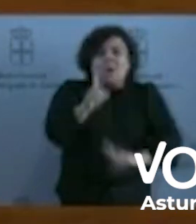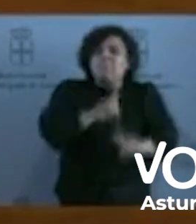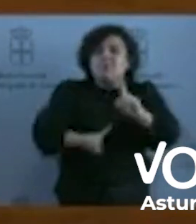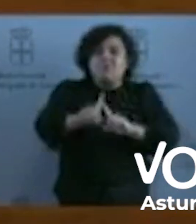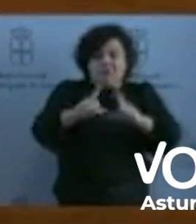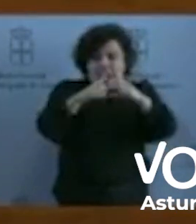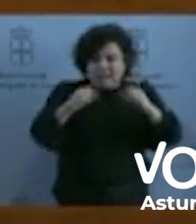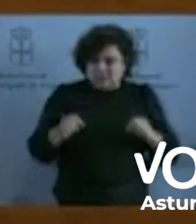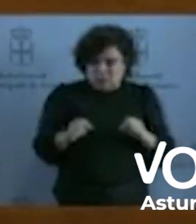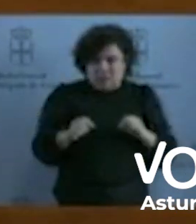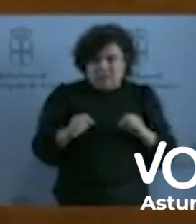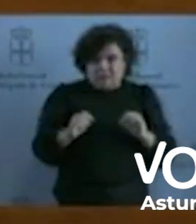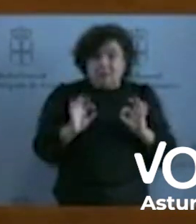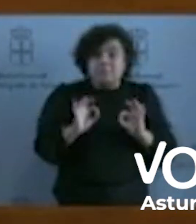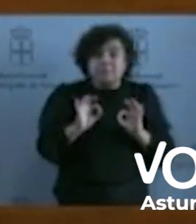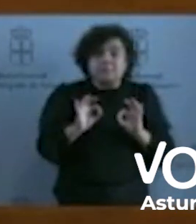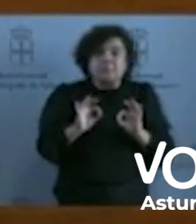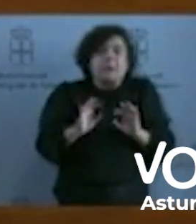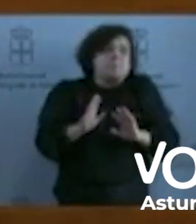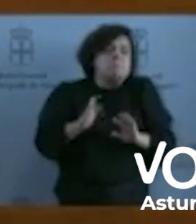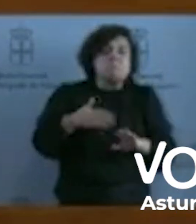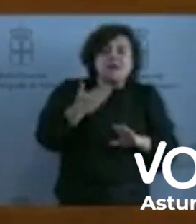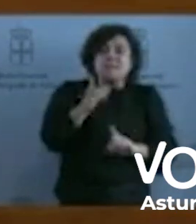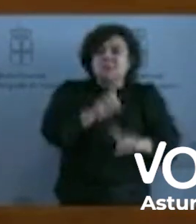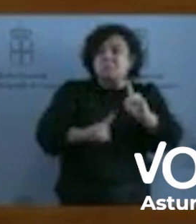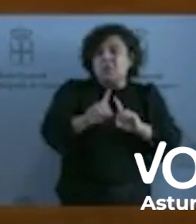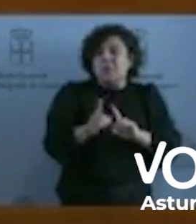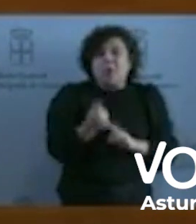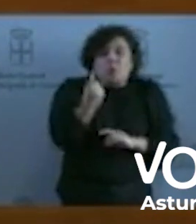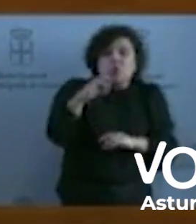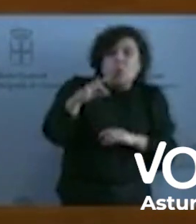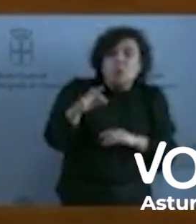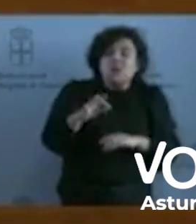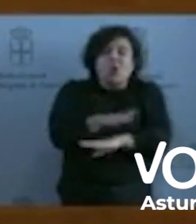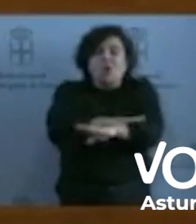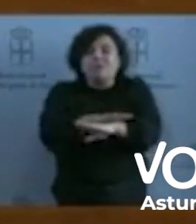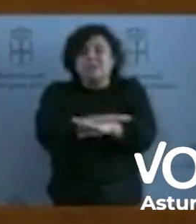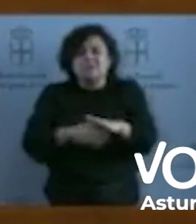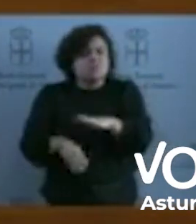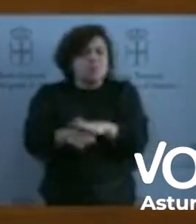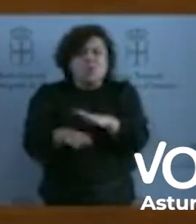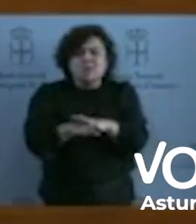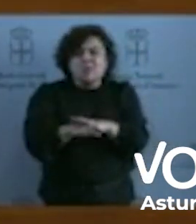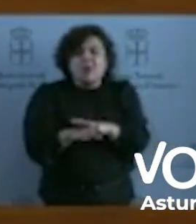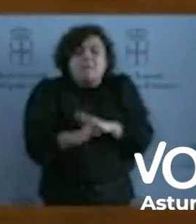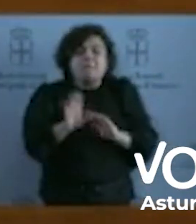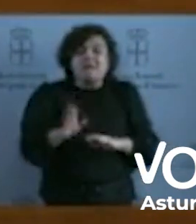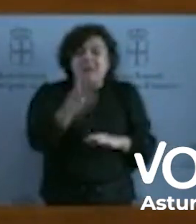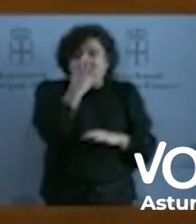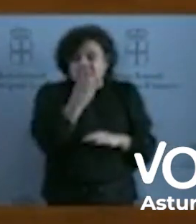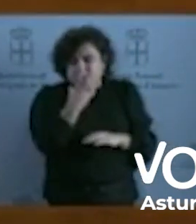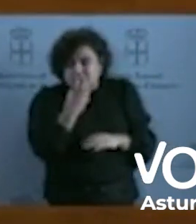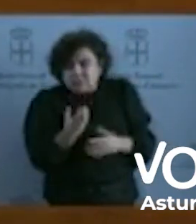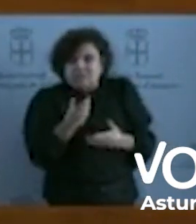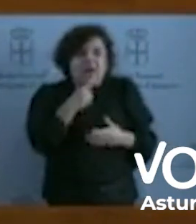los tuviéramos más que un problema, nuestros gobernantes están entristeciendo a lo mejor de Asturias, a sus gentes. Los asturianos